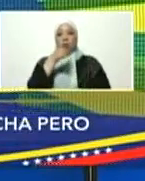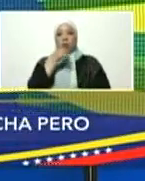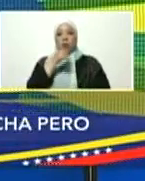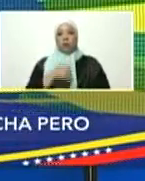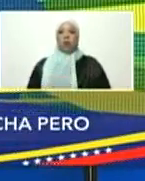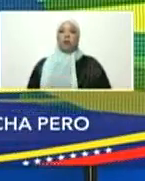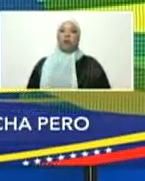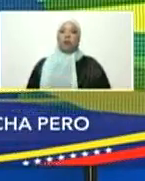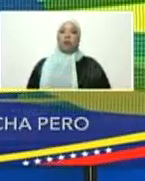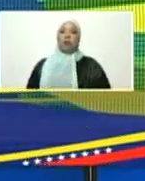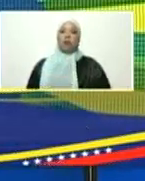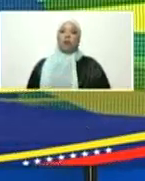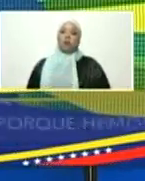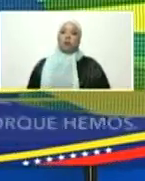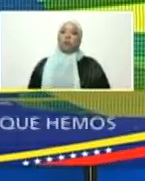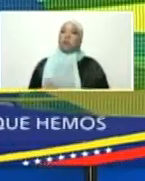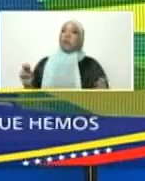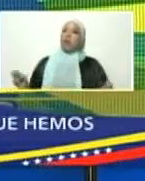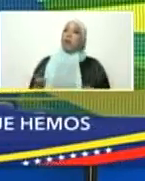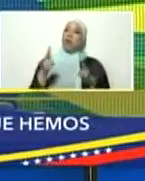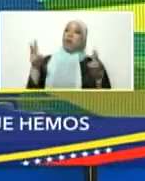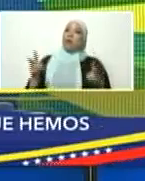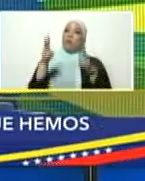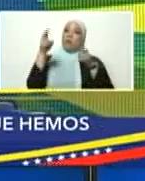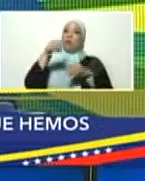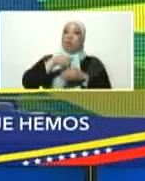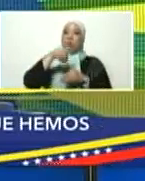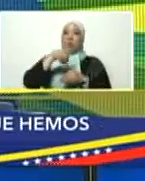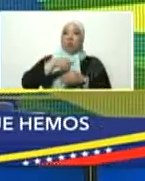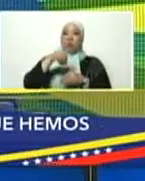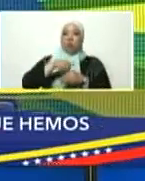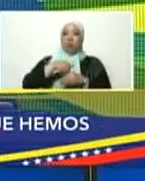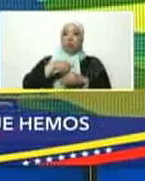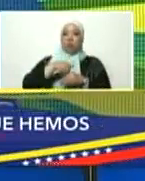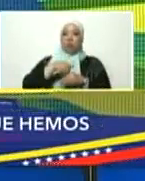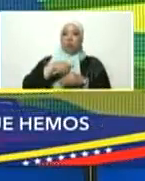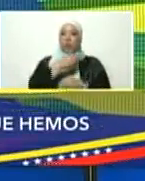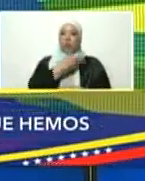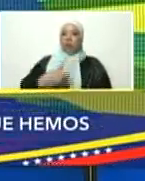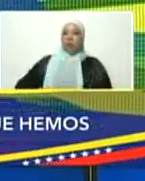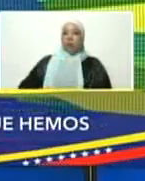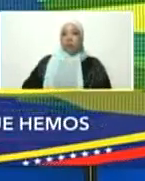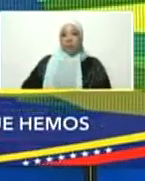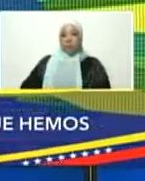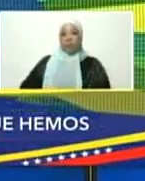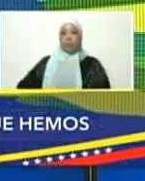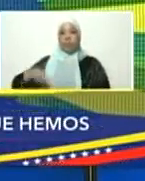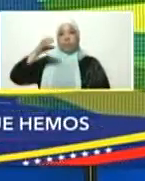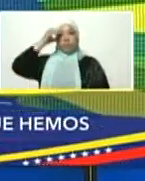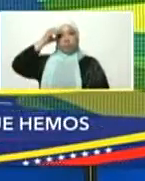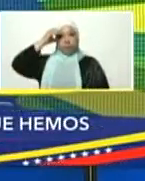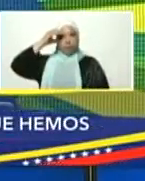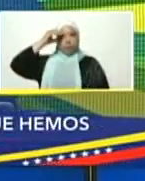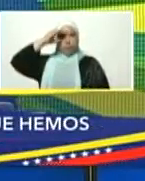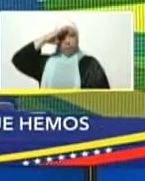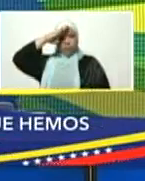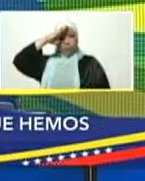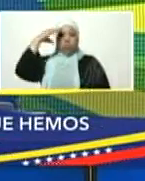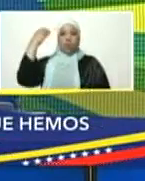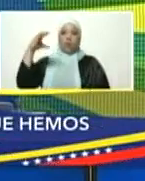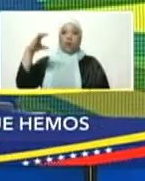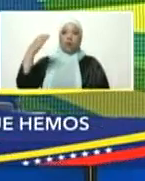progresistas. Las victorias electorales del presidente Gustavo Petro en Colombia y del